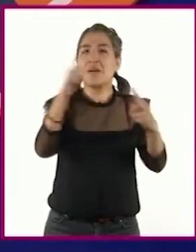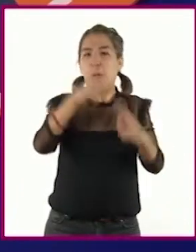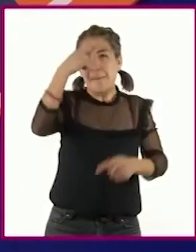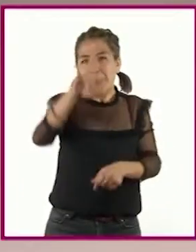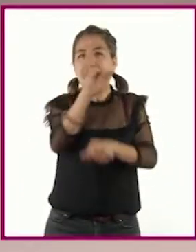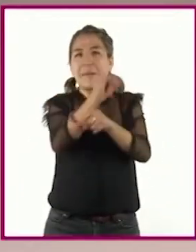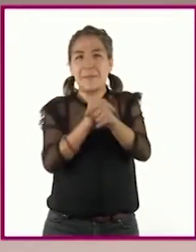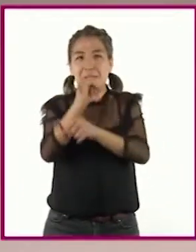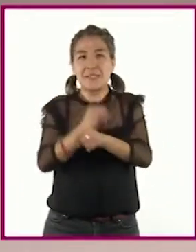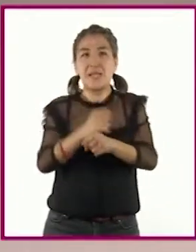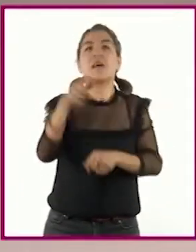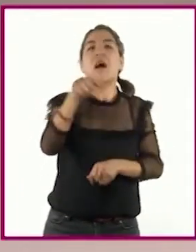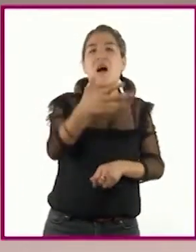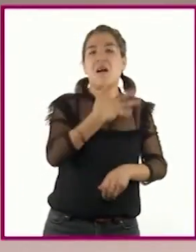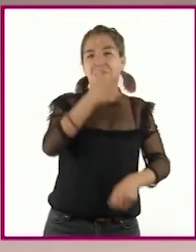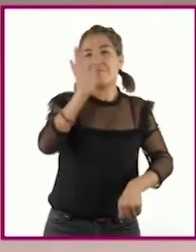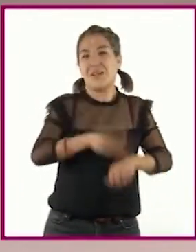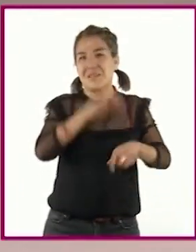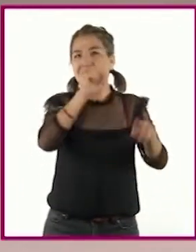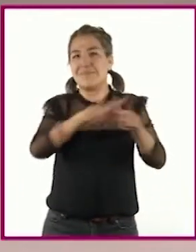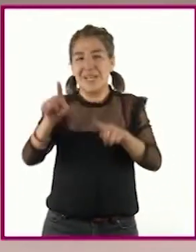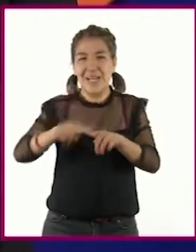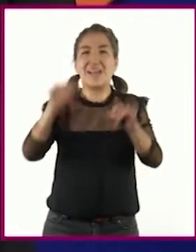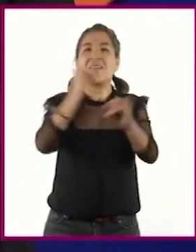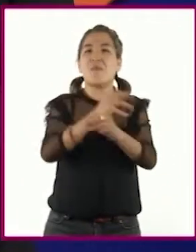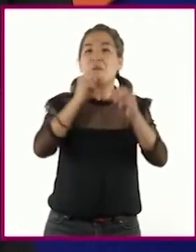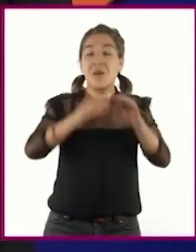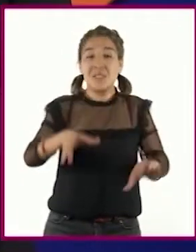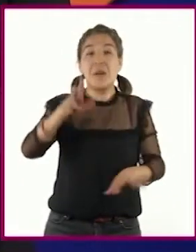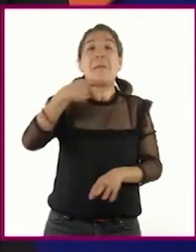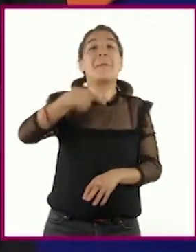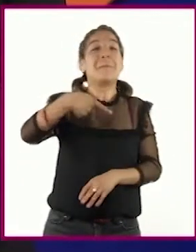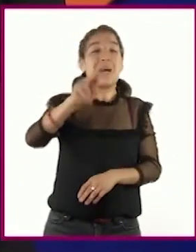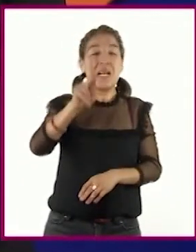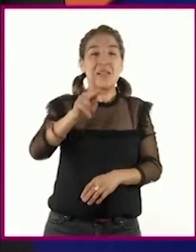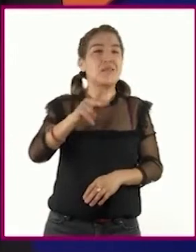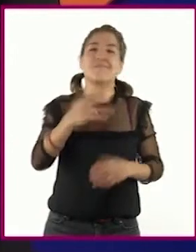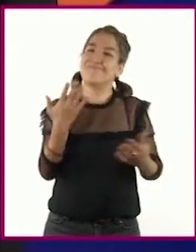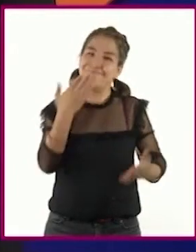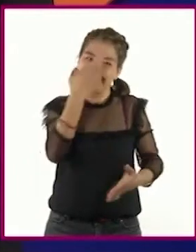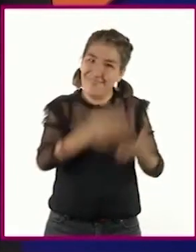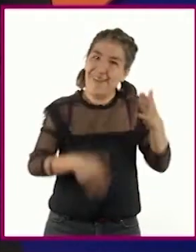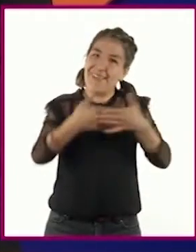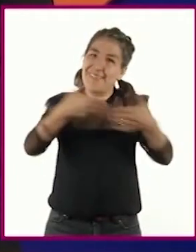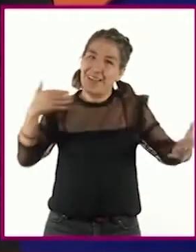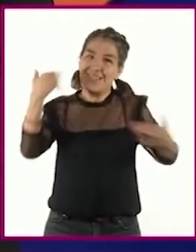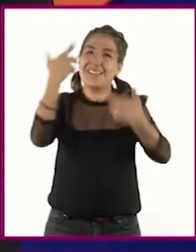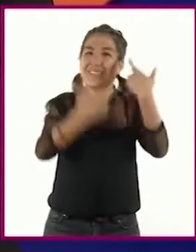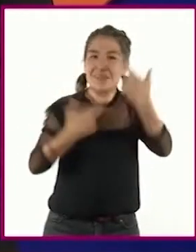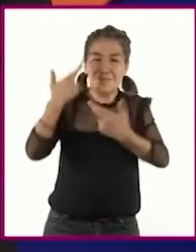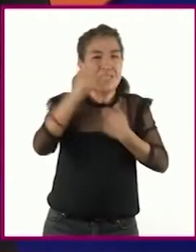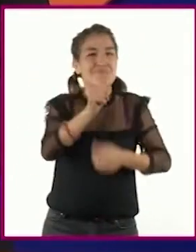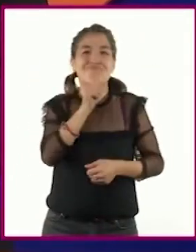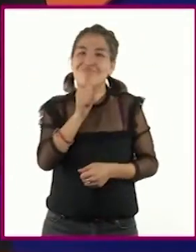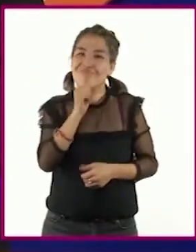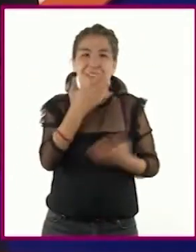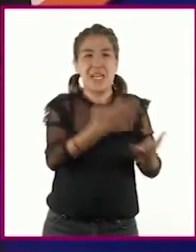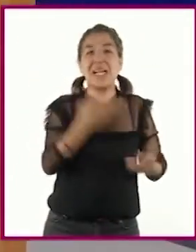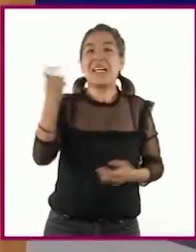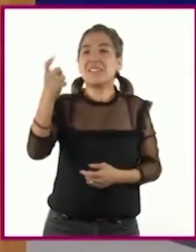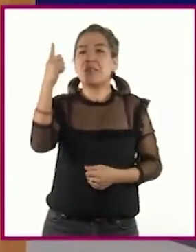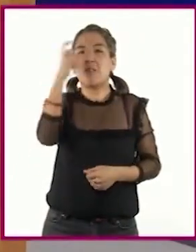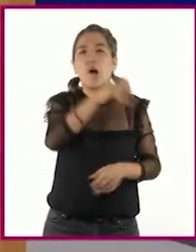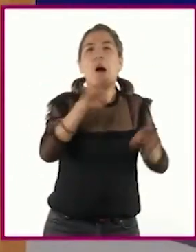investigar. Tiene mucha información, pero no la evaluó. Es decir, se le está